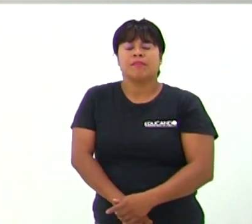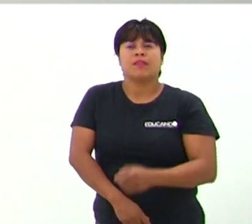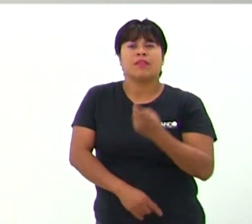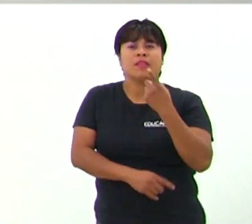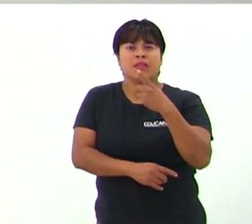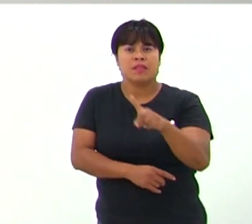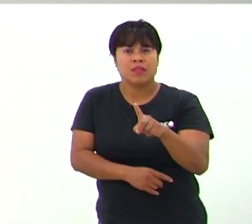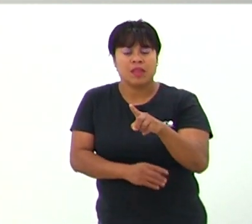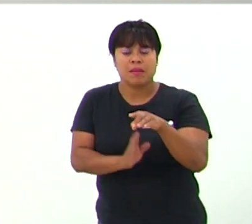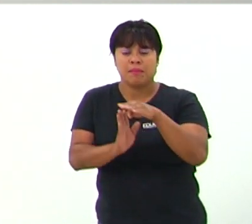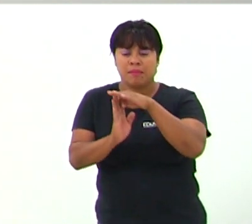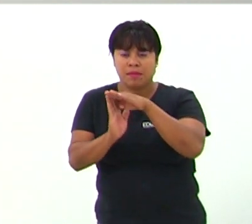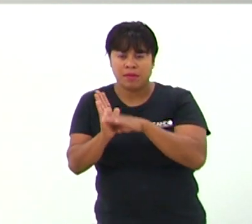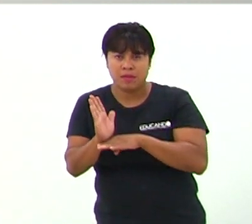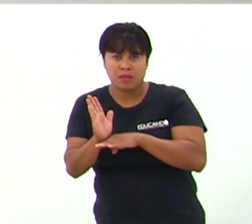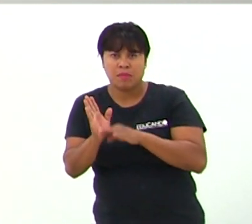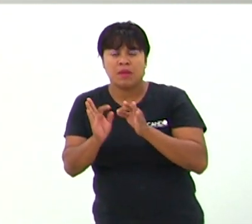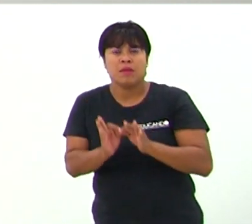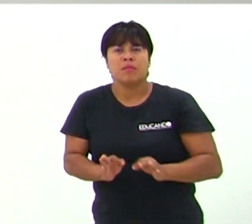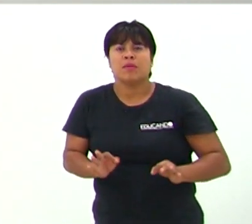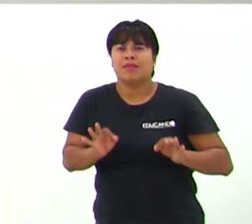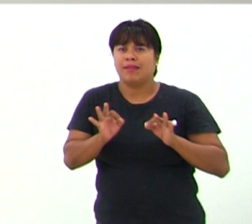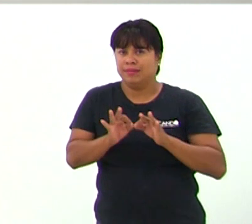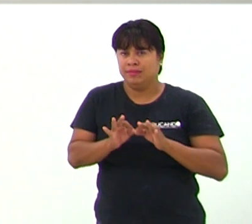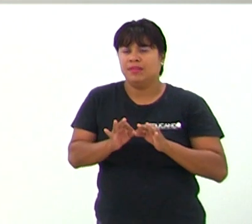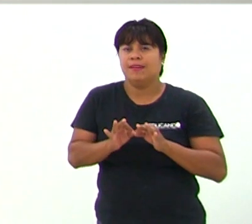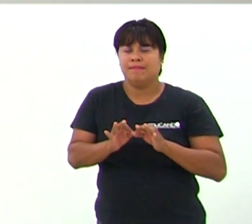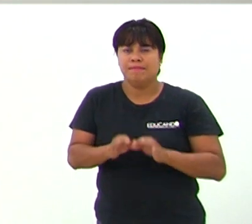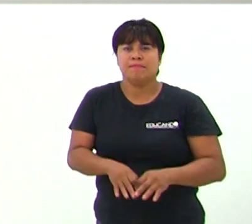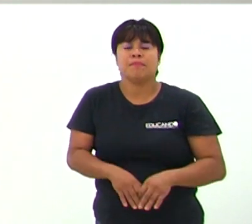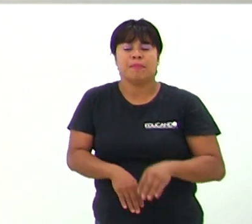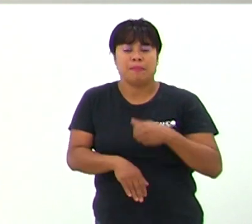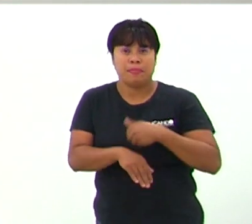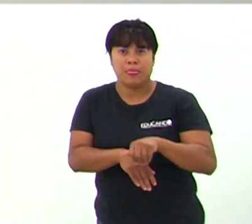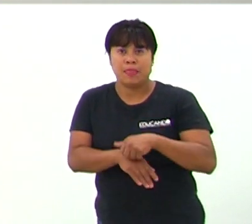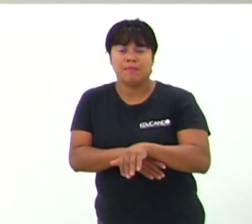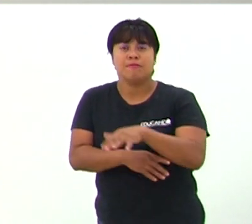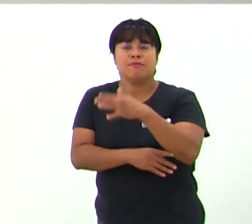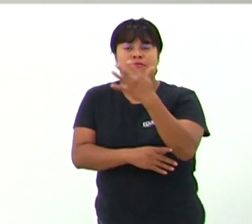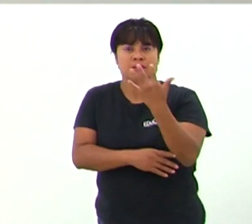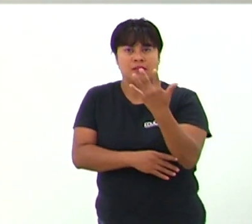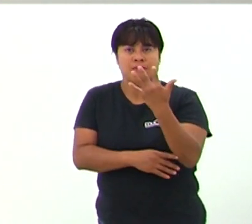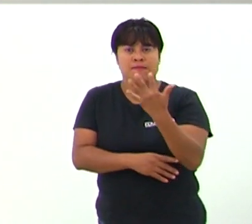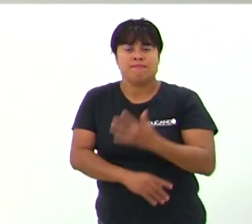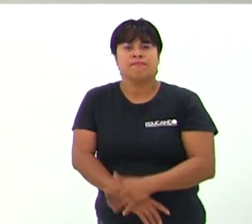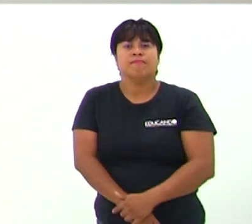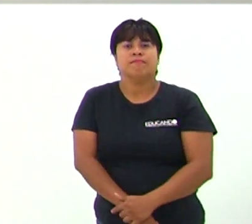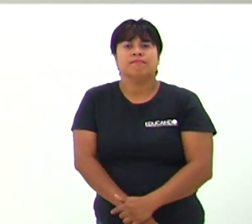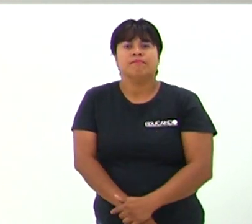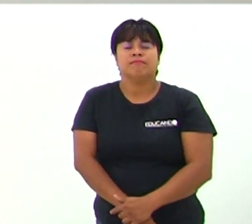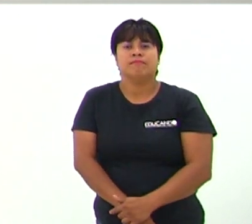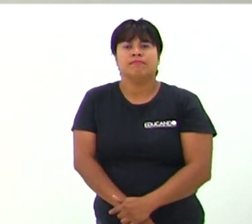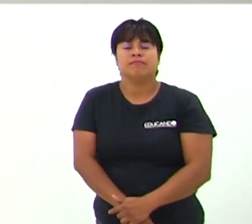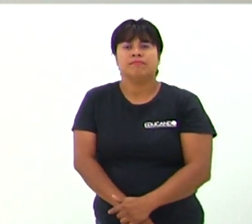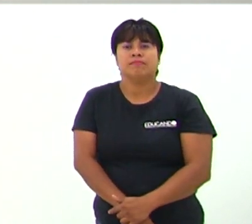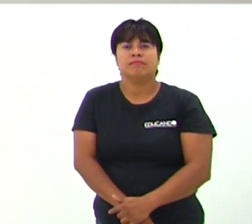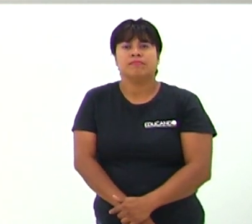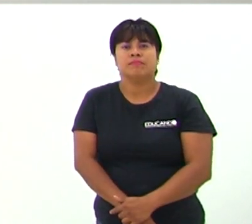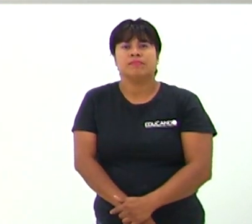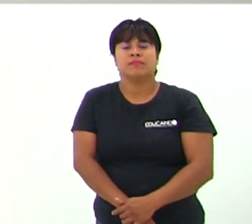de mínima relevancia. Bien. Número 5, a